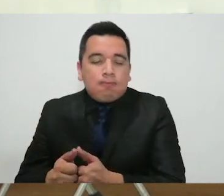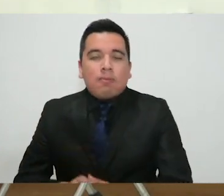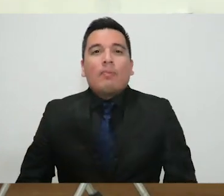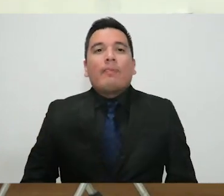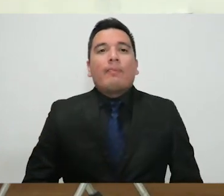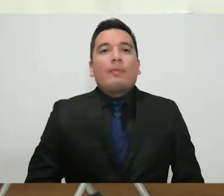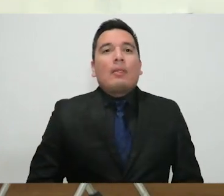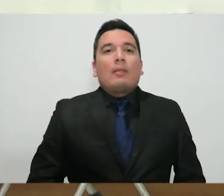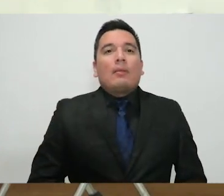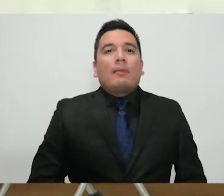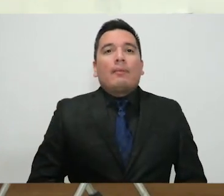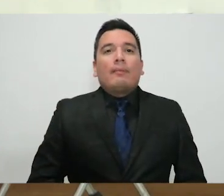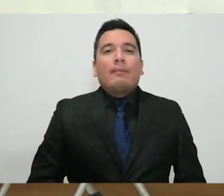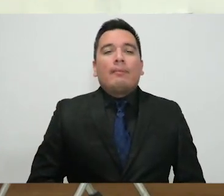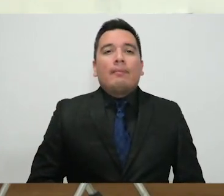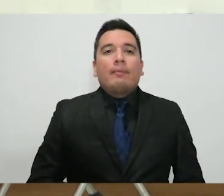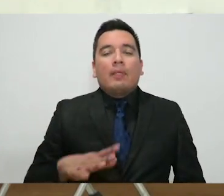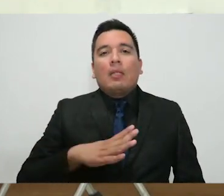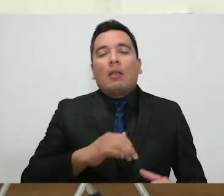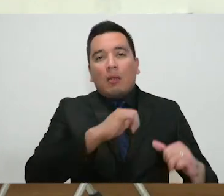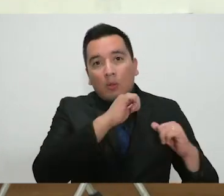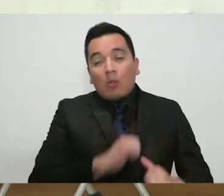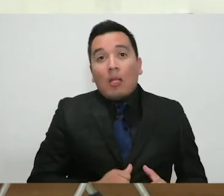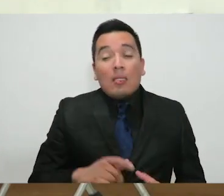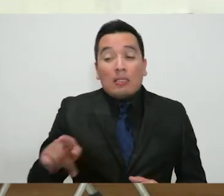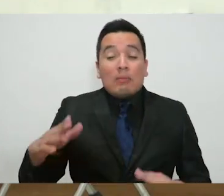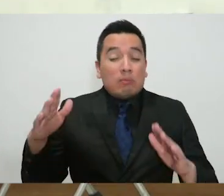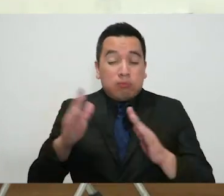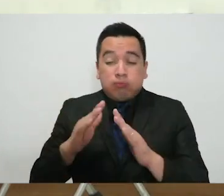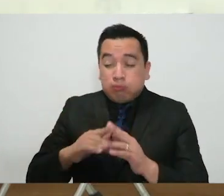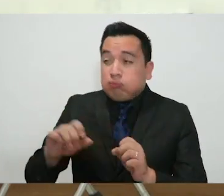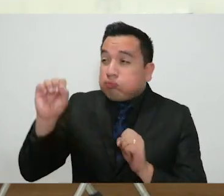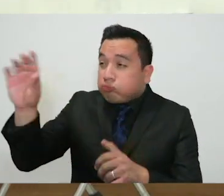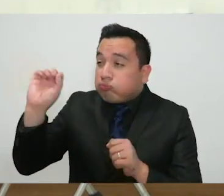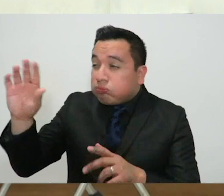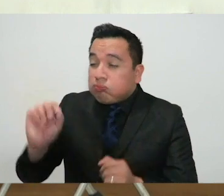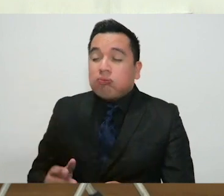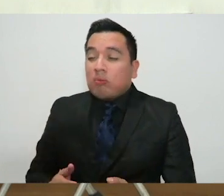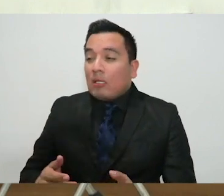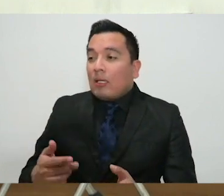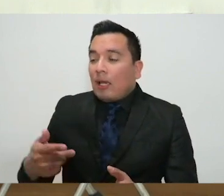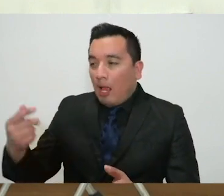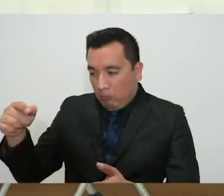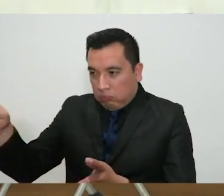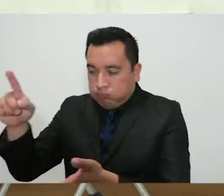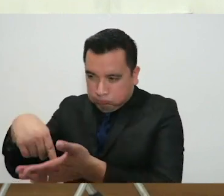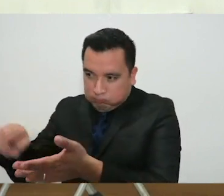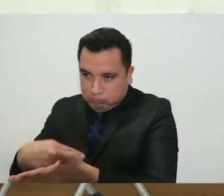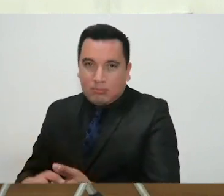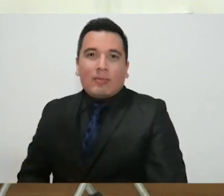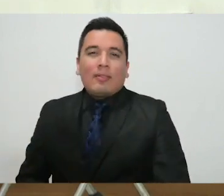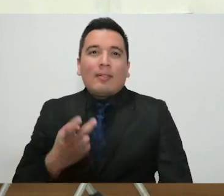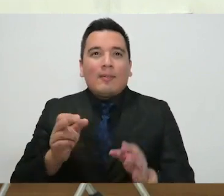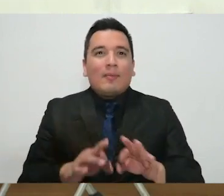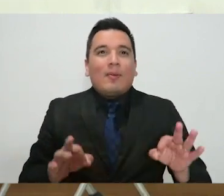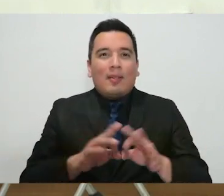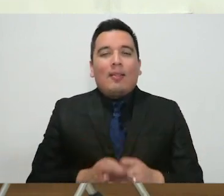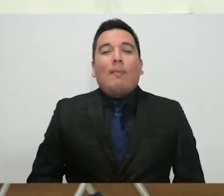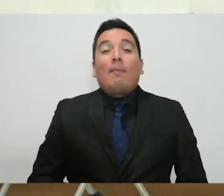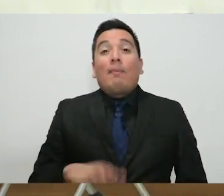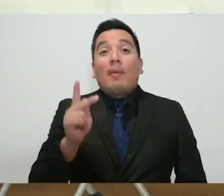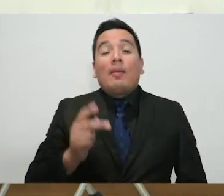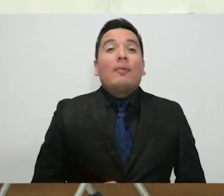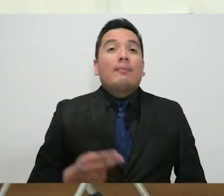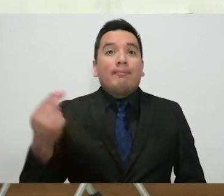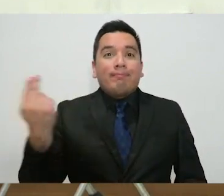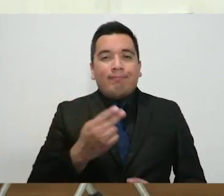que vayan las autoridades a los domicilios, es una política que hay que planificar, pero siempre y cuando haya un